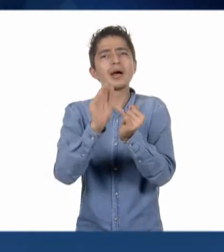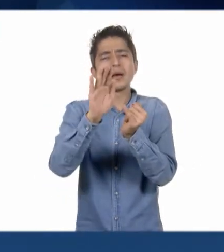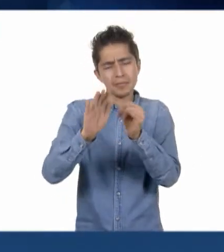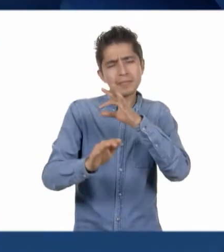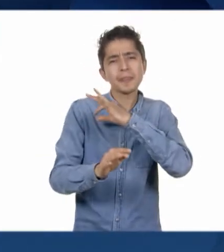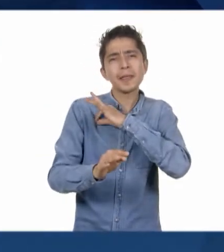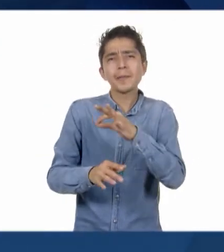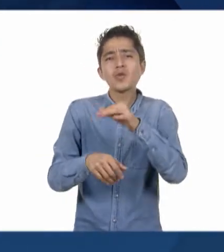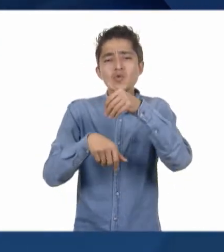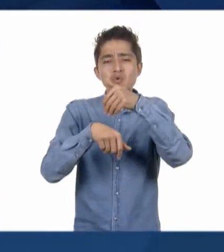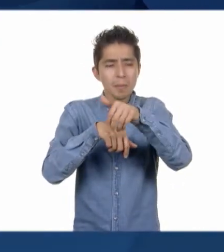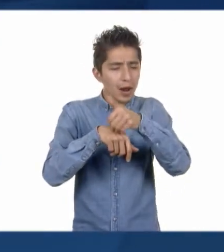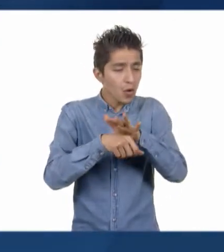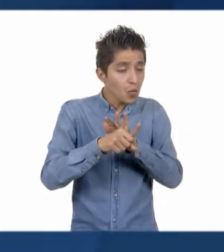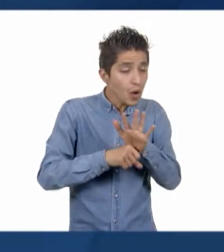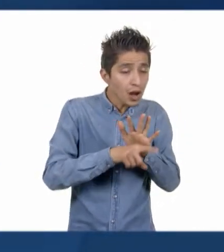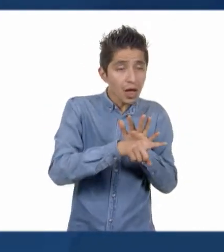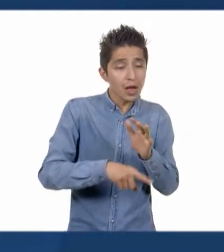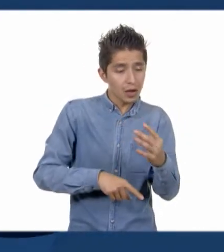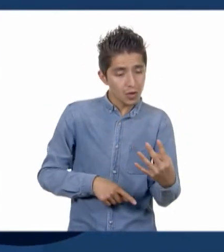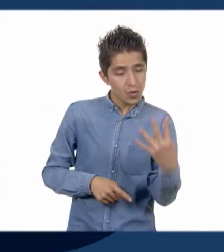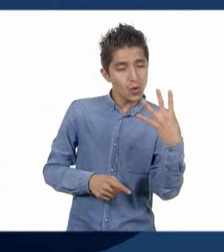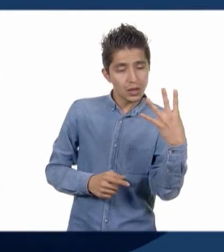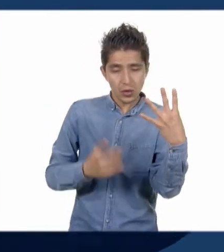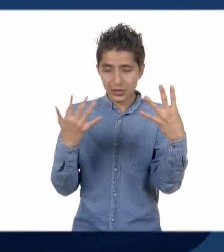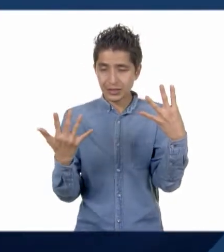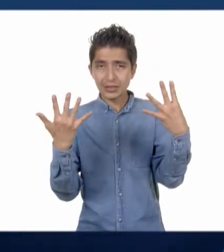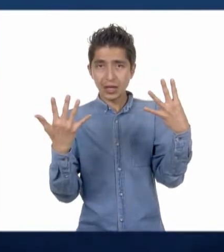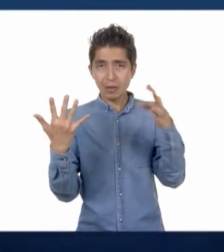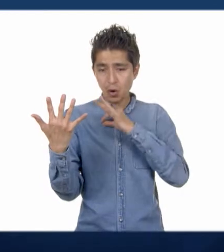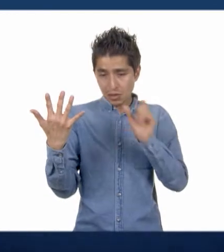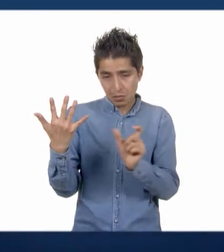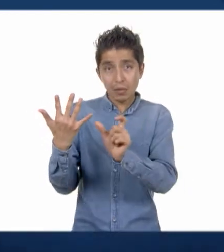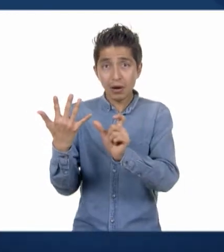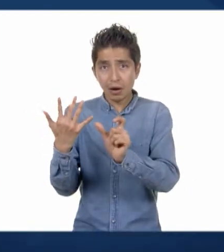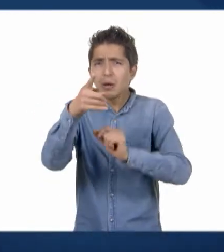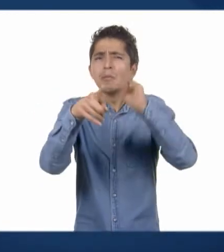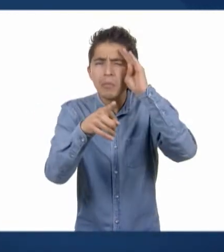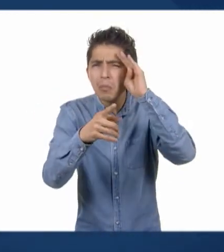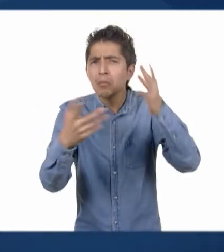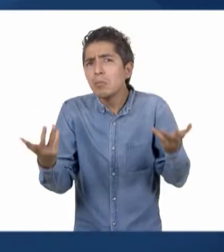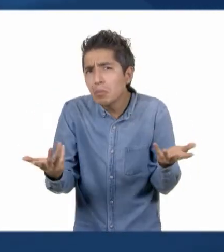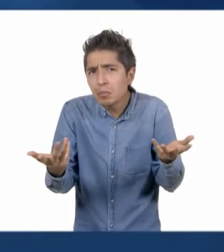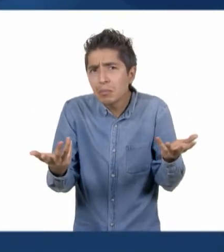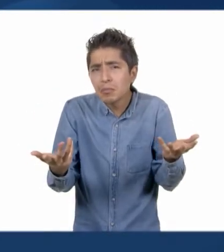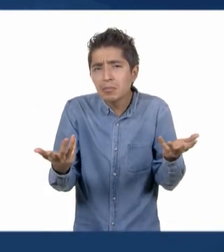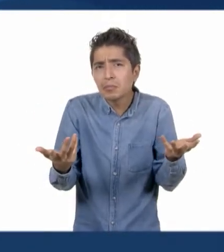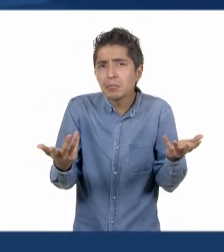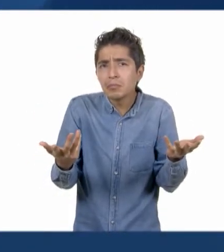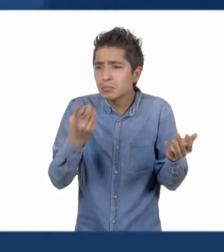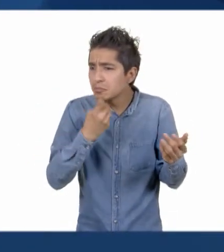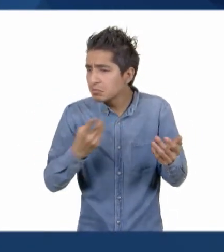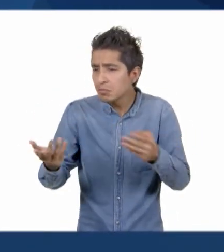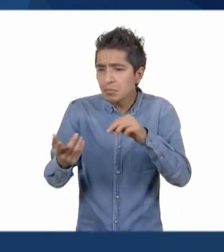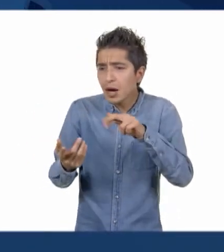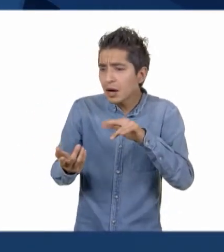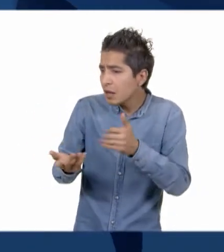un número natural entre el 4 y el 5. ¿Qué piensan? ¿Tú crees que eres María?